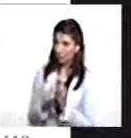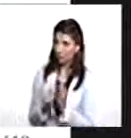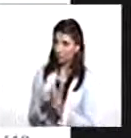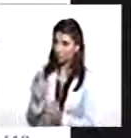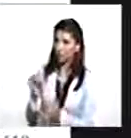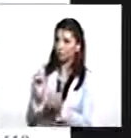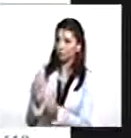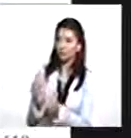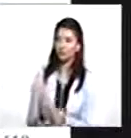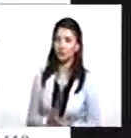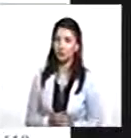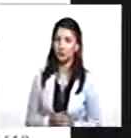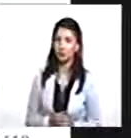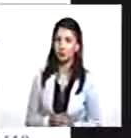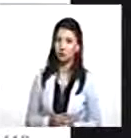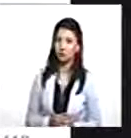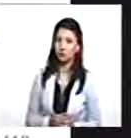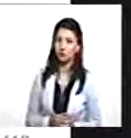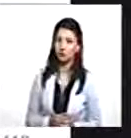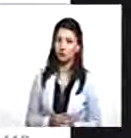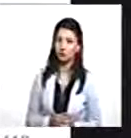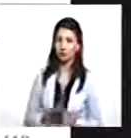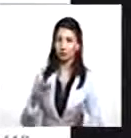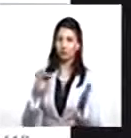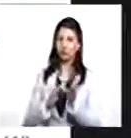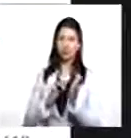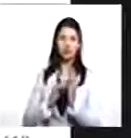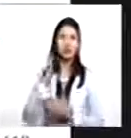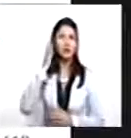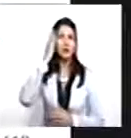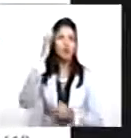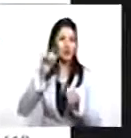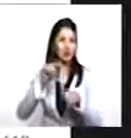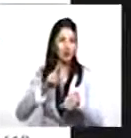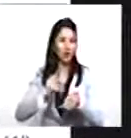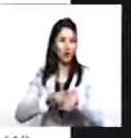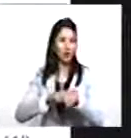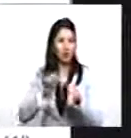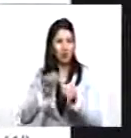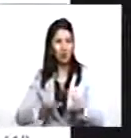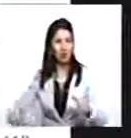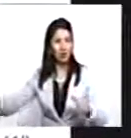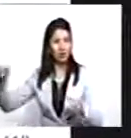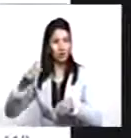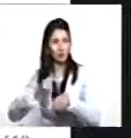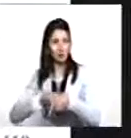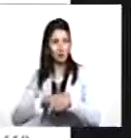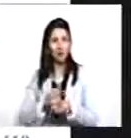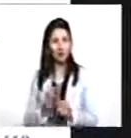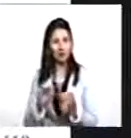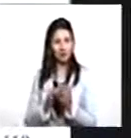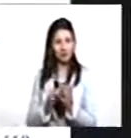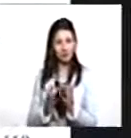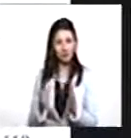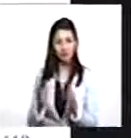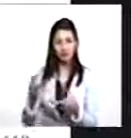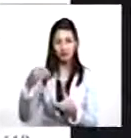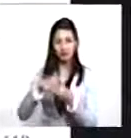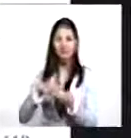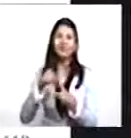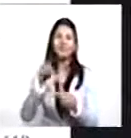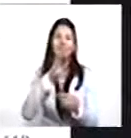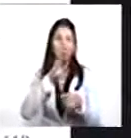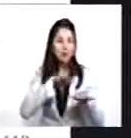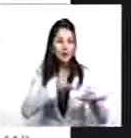que se remuneren a través de la metodología de costos medios de largo plazo se vuelven vinculantes, es decir, que los